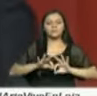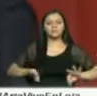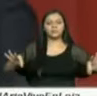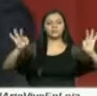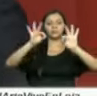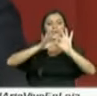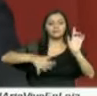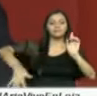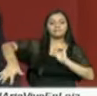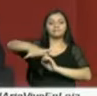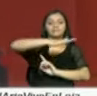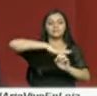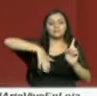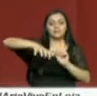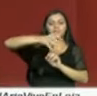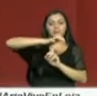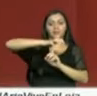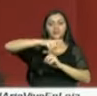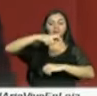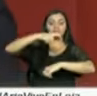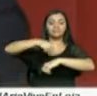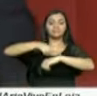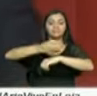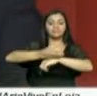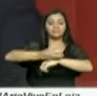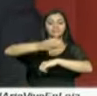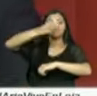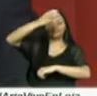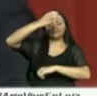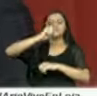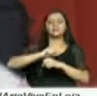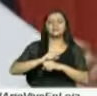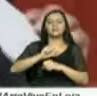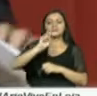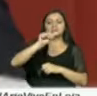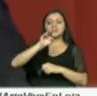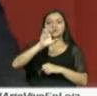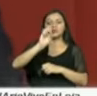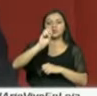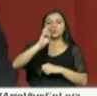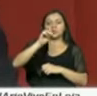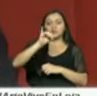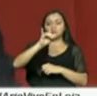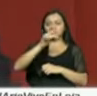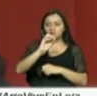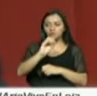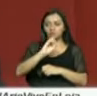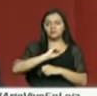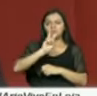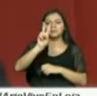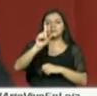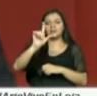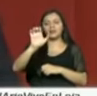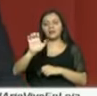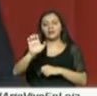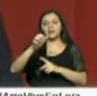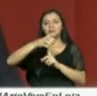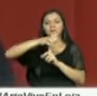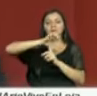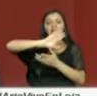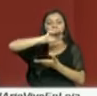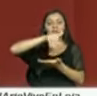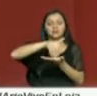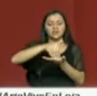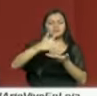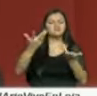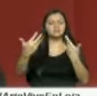plazas de San Sebastián, Santo Domingo, El Valle, Parque Central, donde tendrán cabida el teatro,